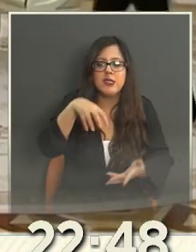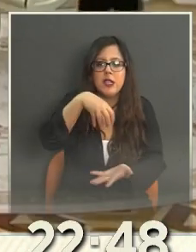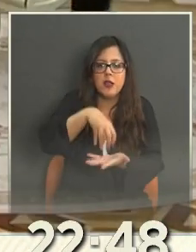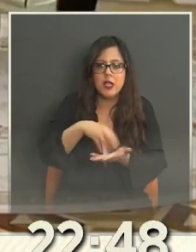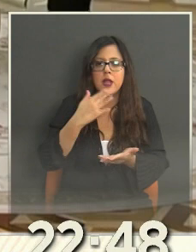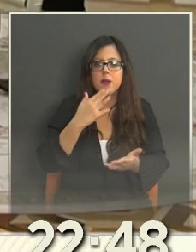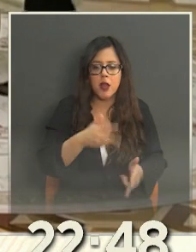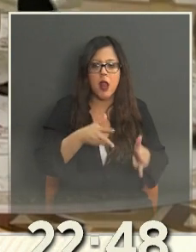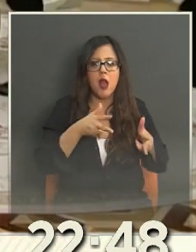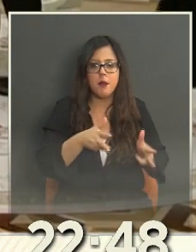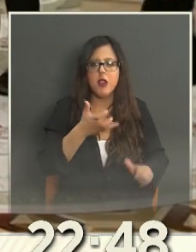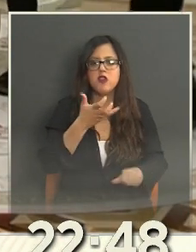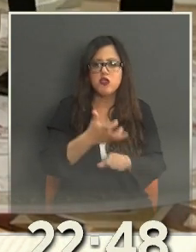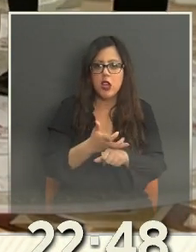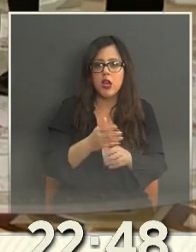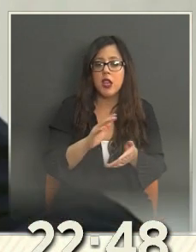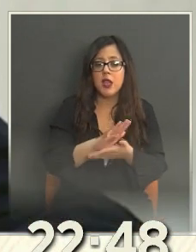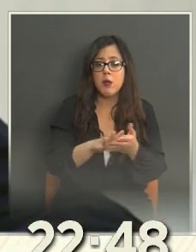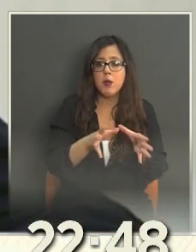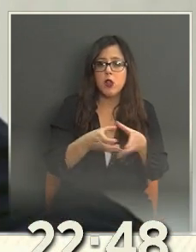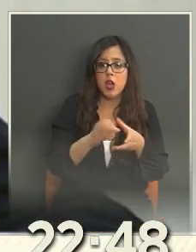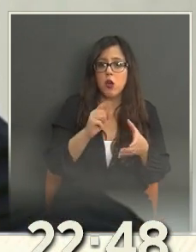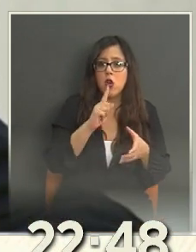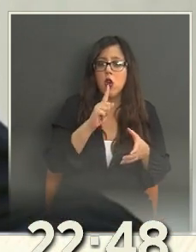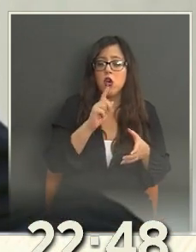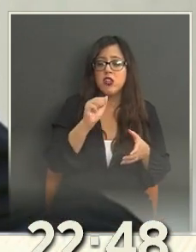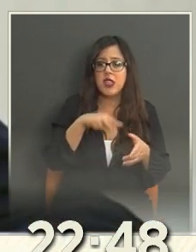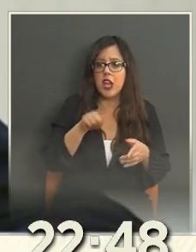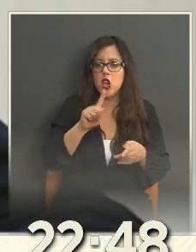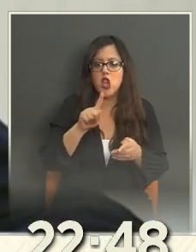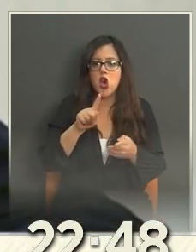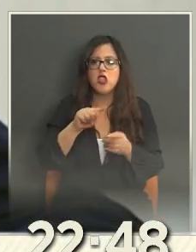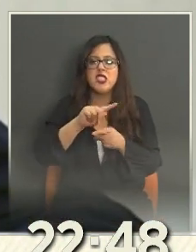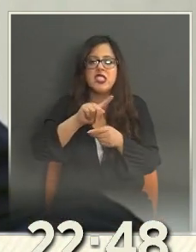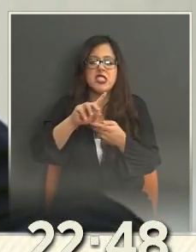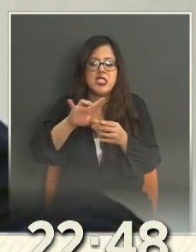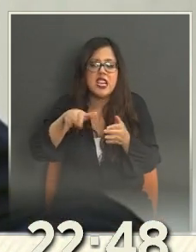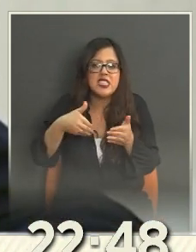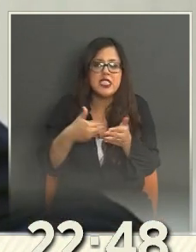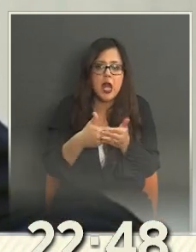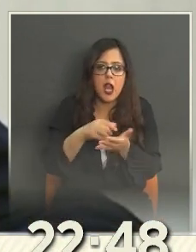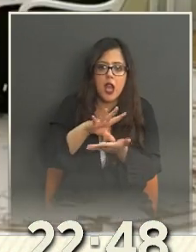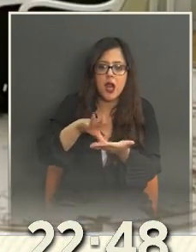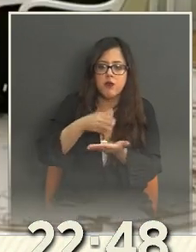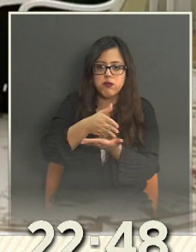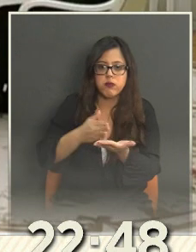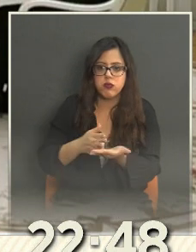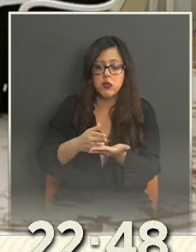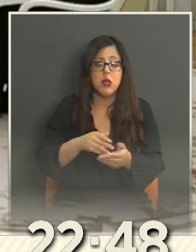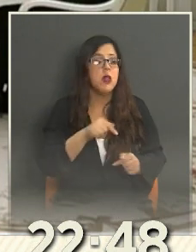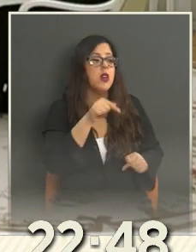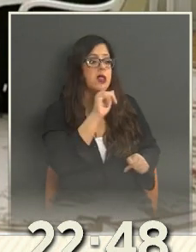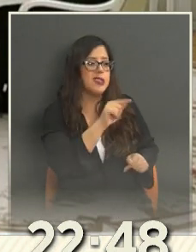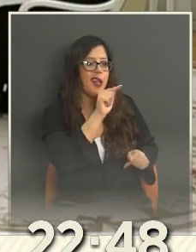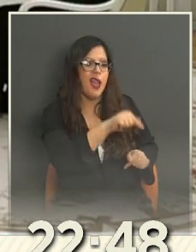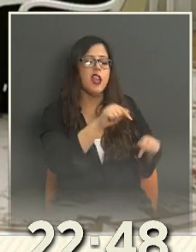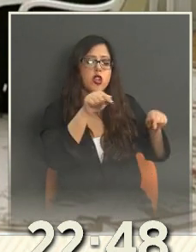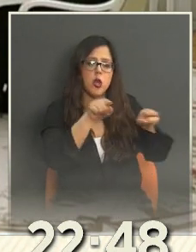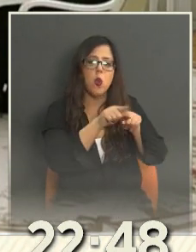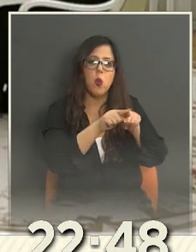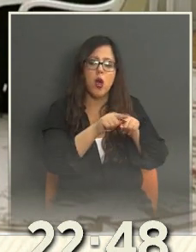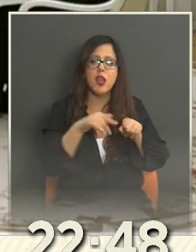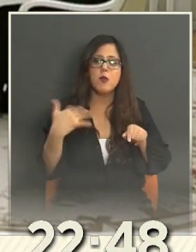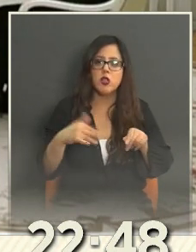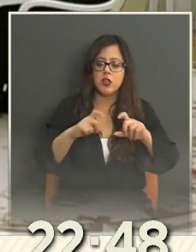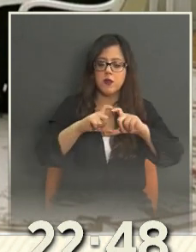puesto de que la otan no esté en su frontera este conflicto es la mejor expresión de la frase famosa de